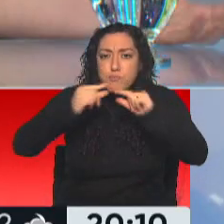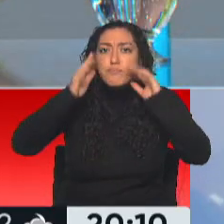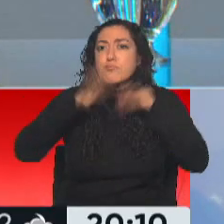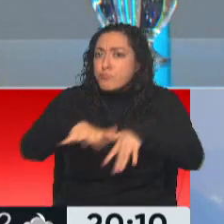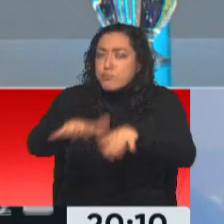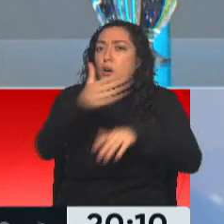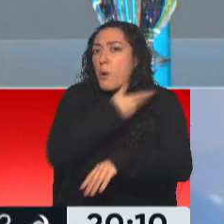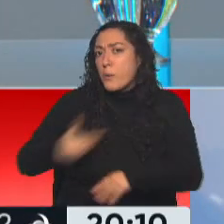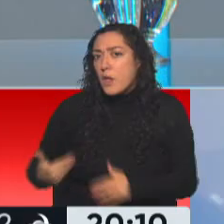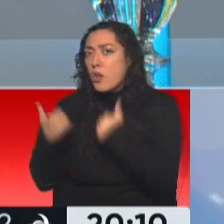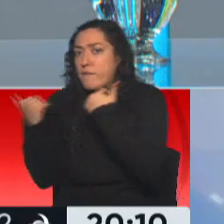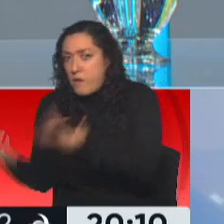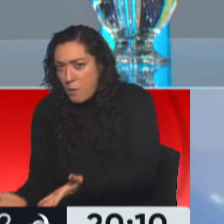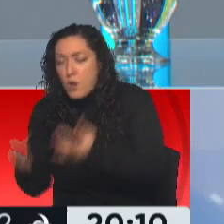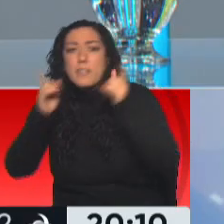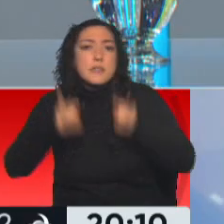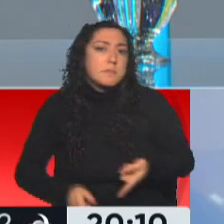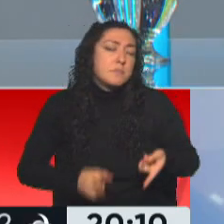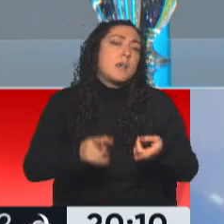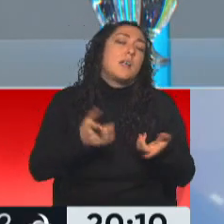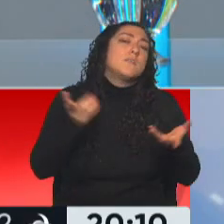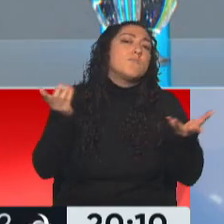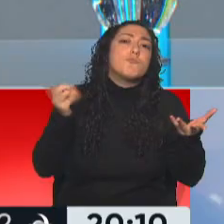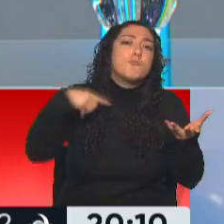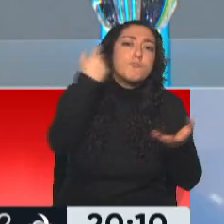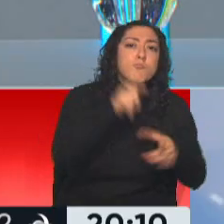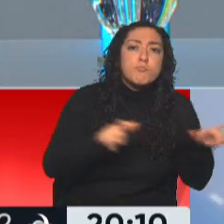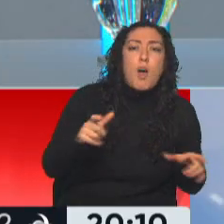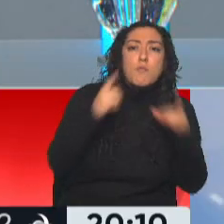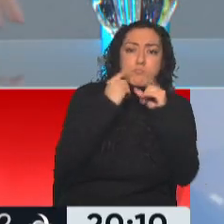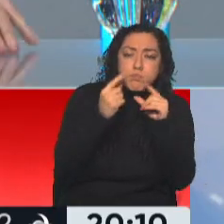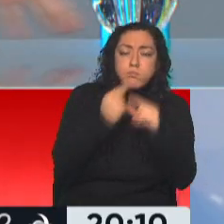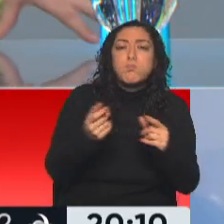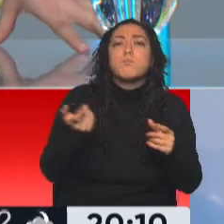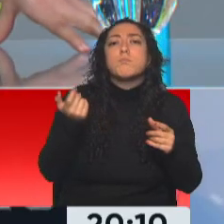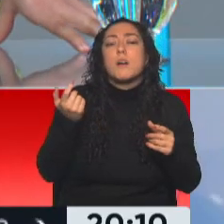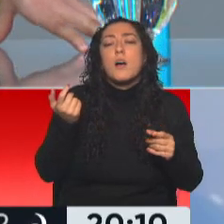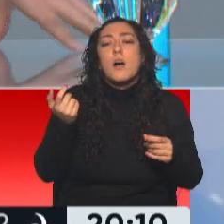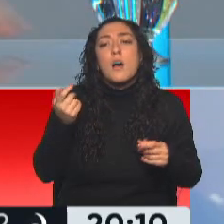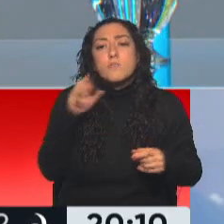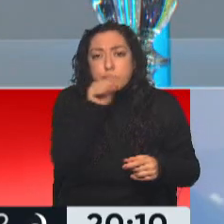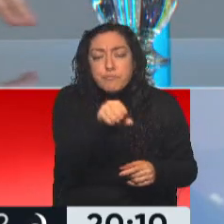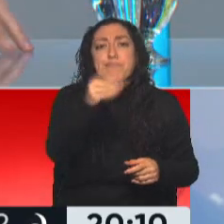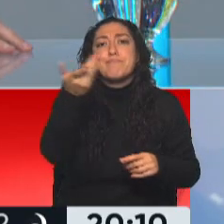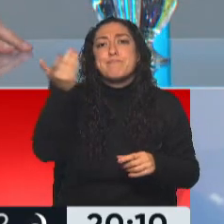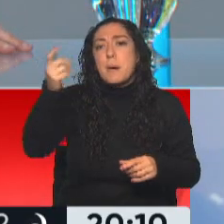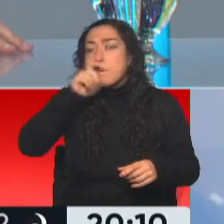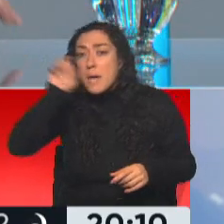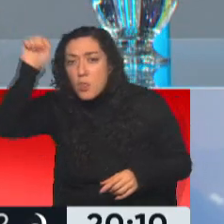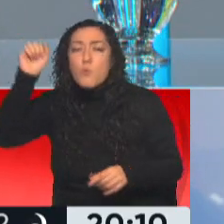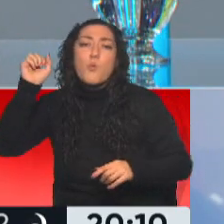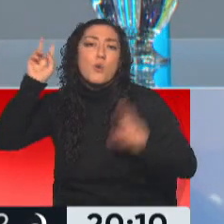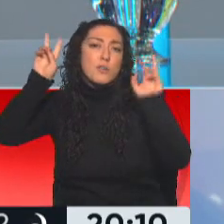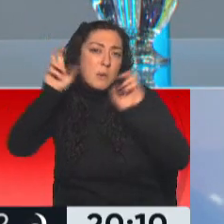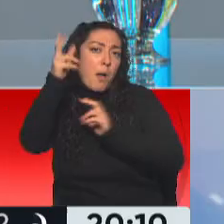del oficialismo, también protestas, y lo que sigue de fondo, Pablo, es pedir, de hecho, bueno, habló Nicolás Maduro hoy, muy en esa